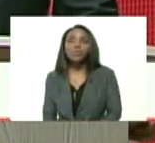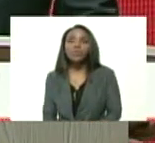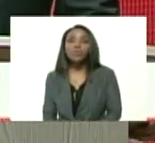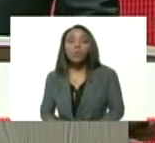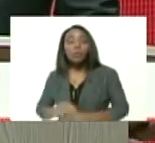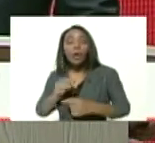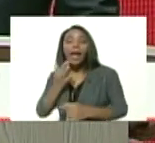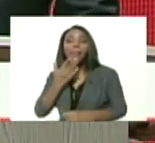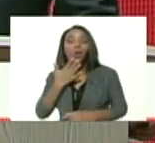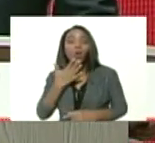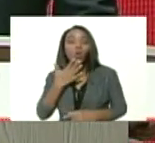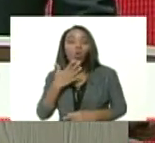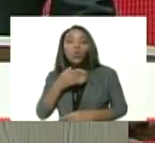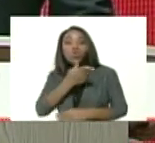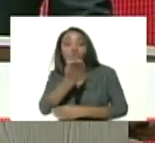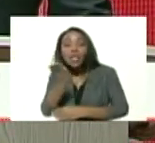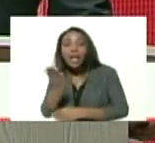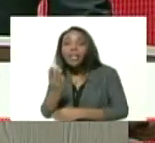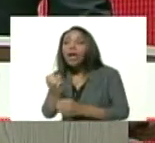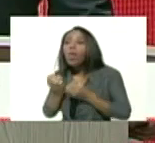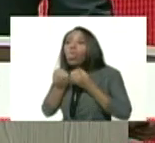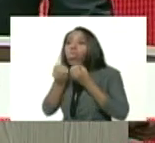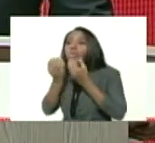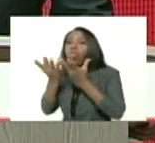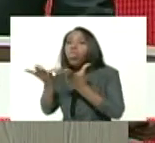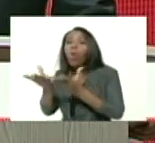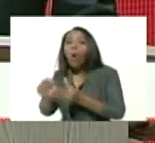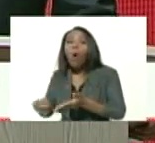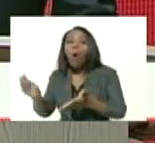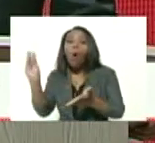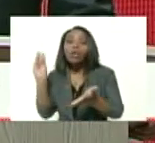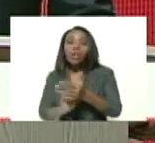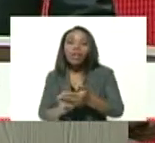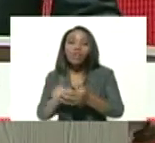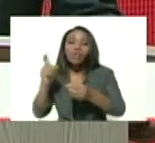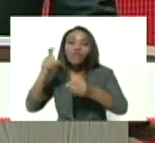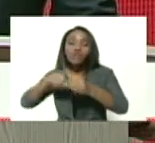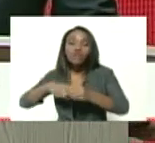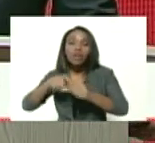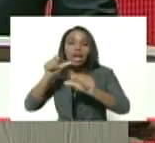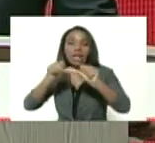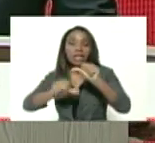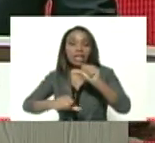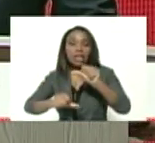develan o me vuelven a colocar en la lista por octava vez,